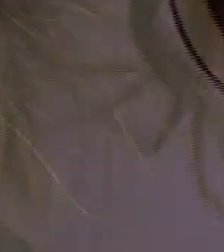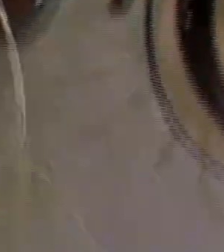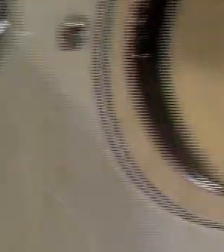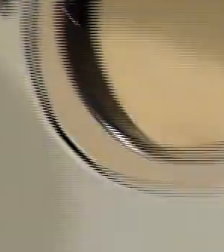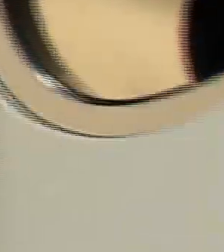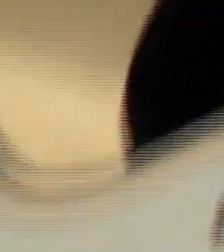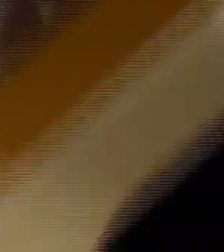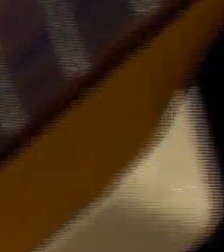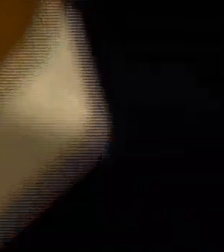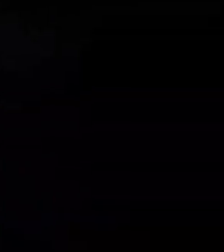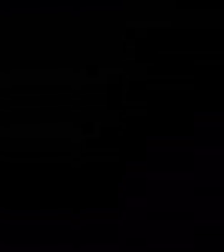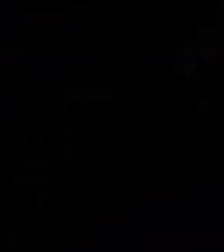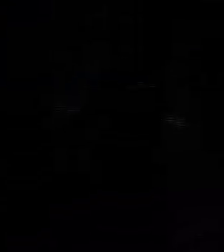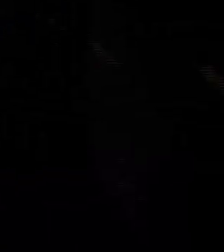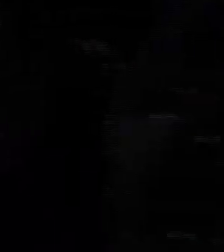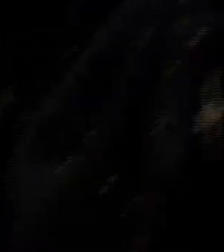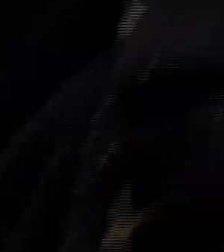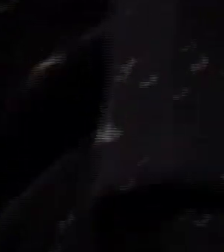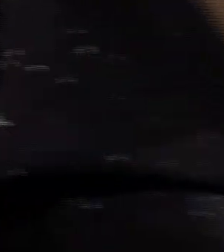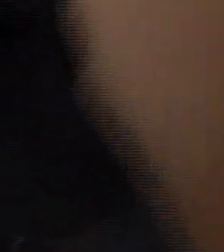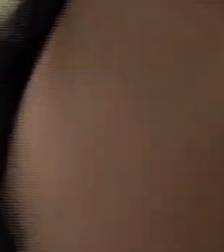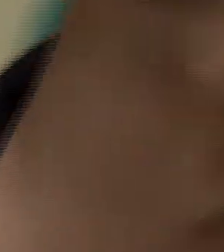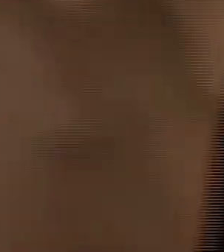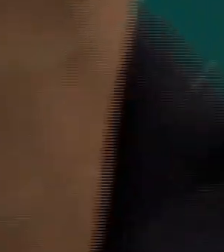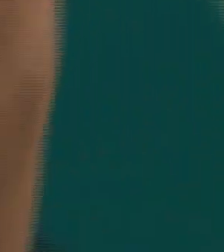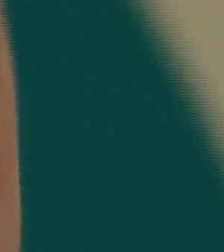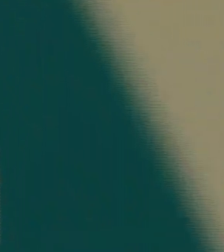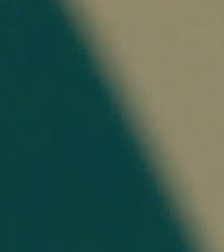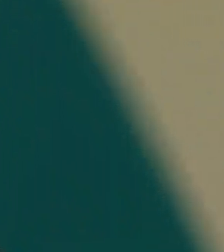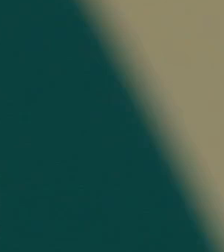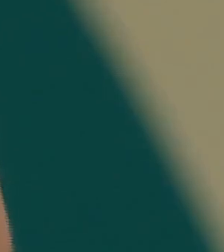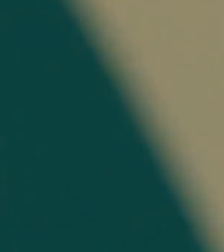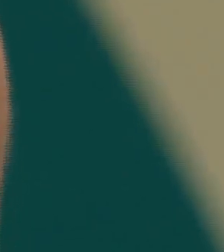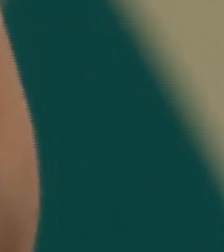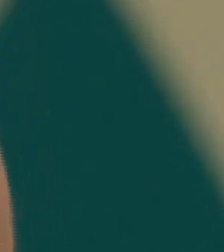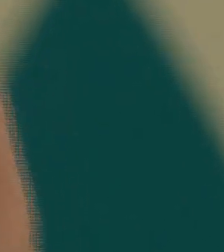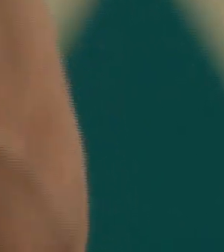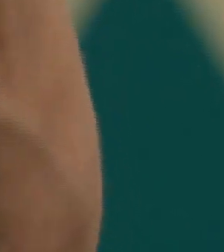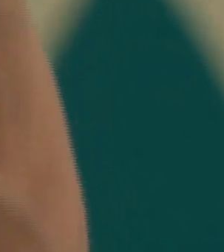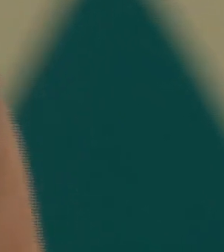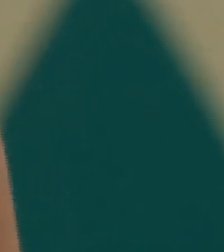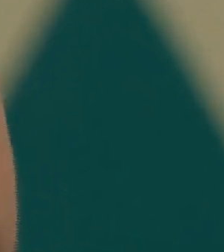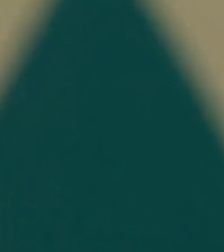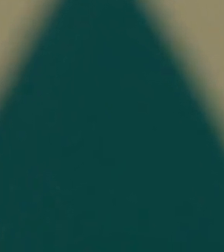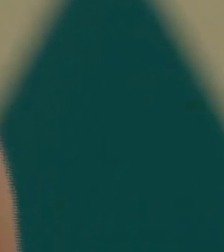de largo, me veré morir de frío en este invierno acompañado.